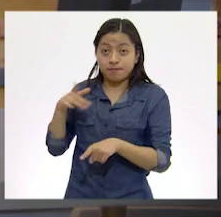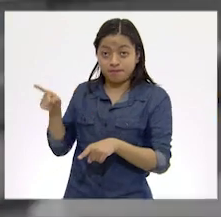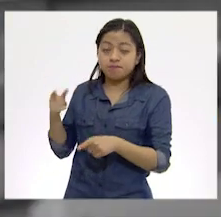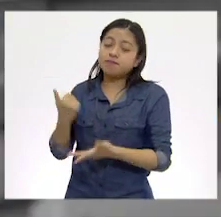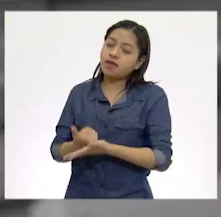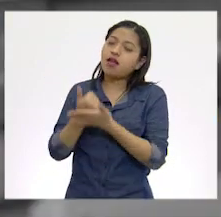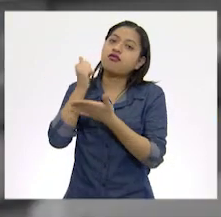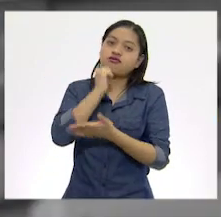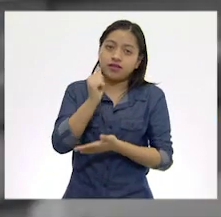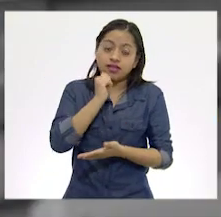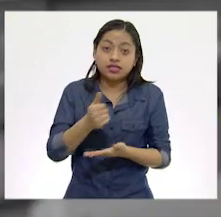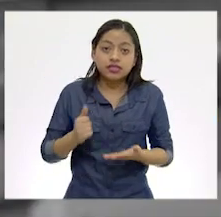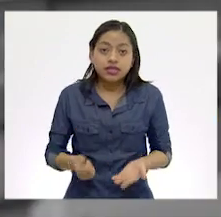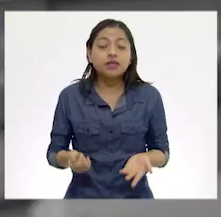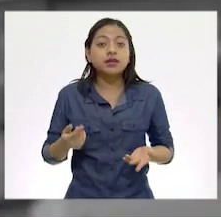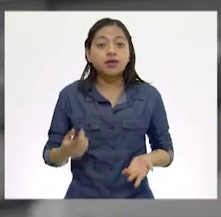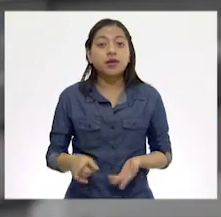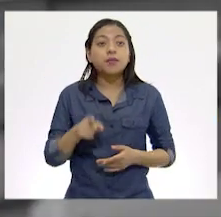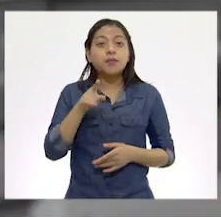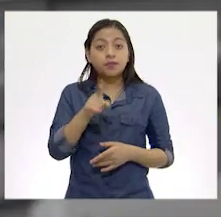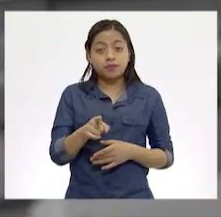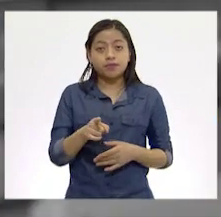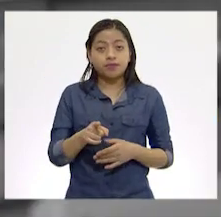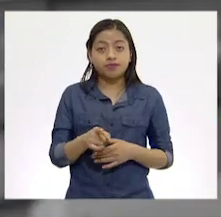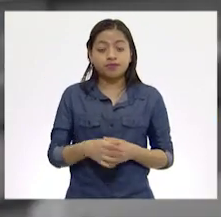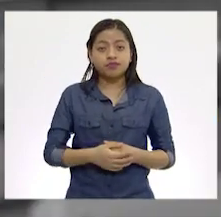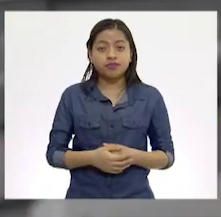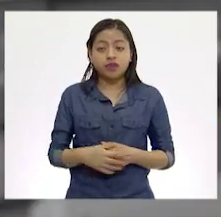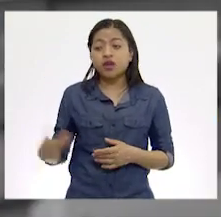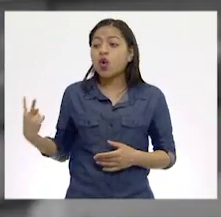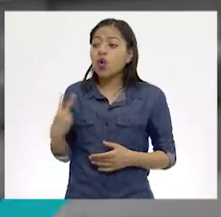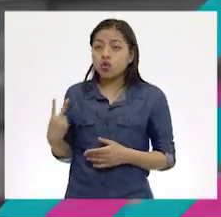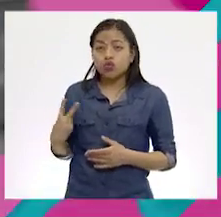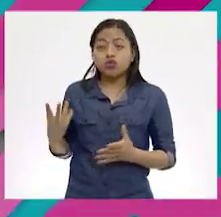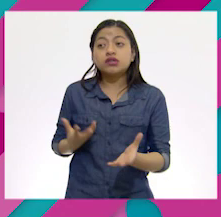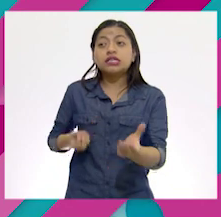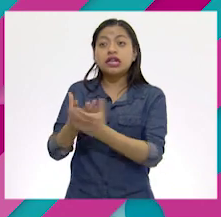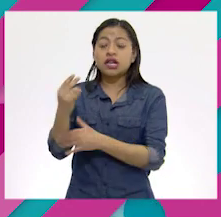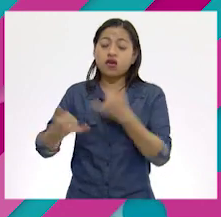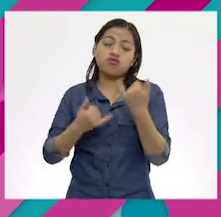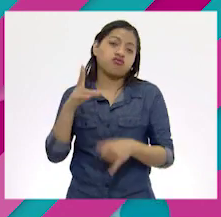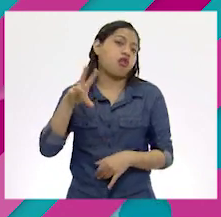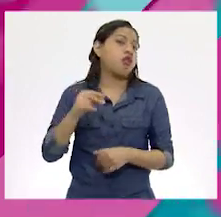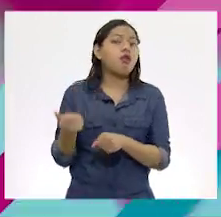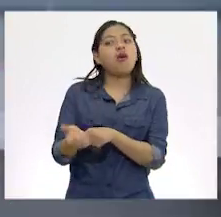siempre, pero no podemos porque está casi el coronavirus.